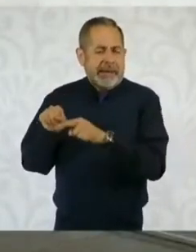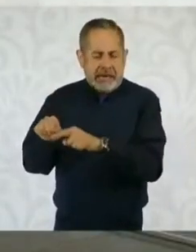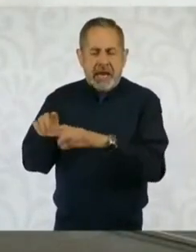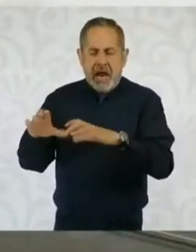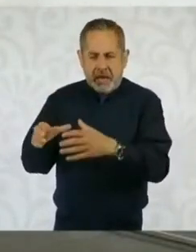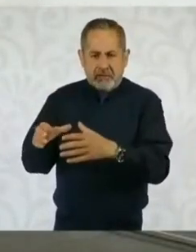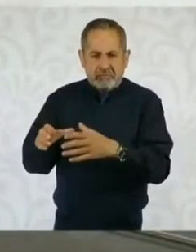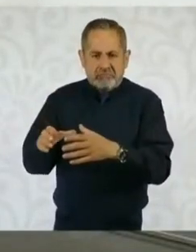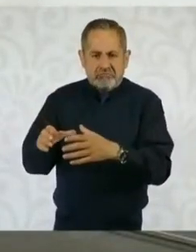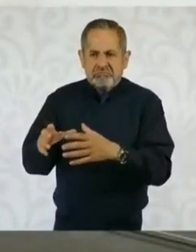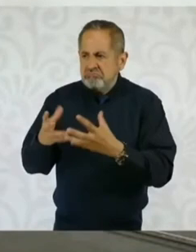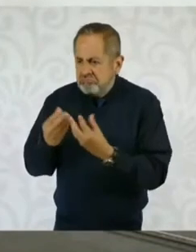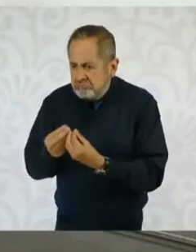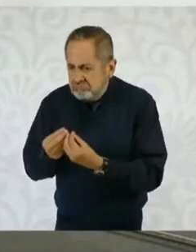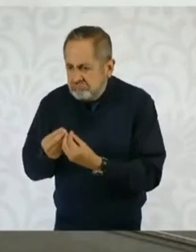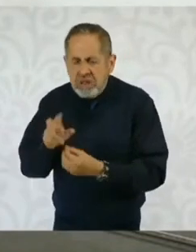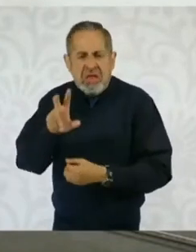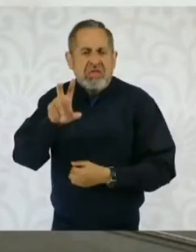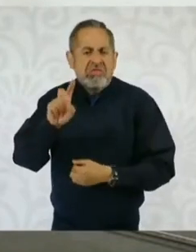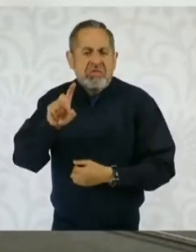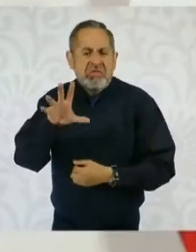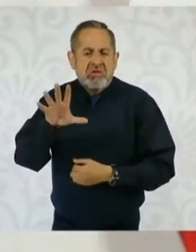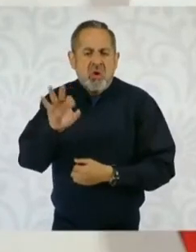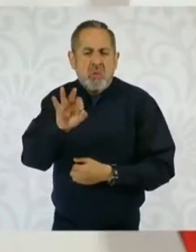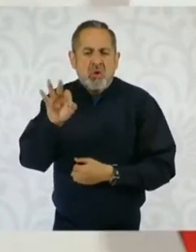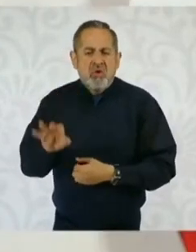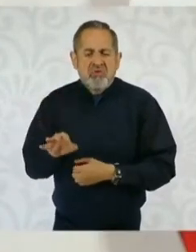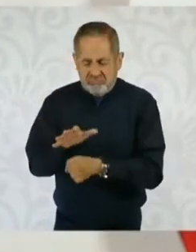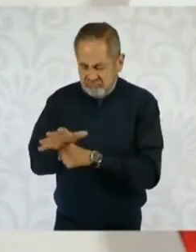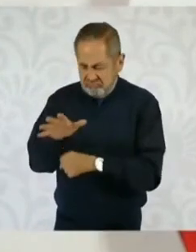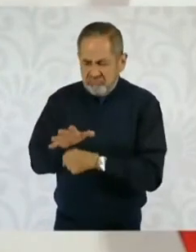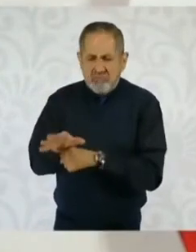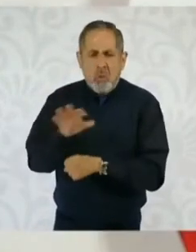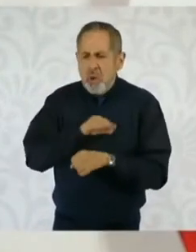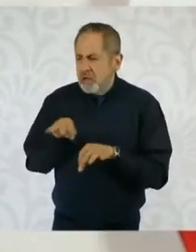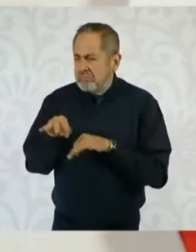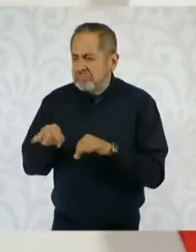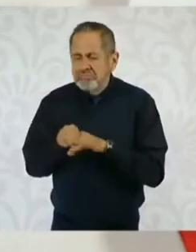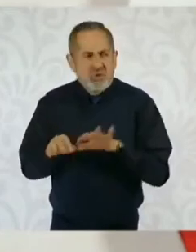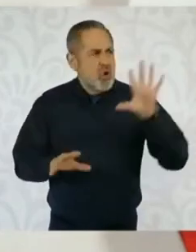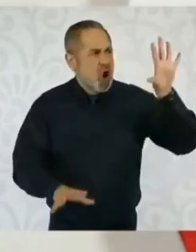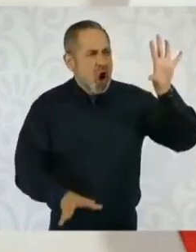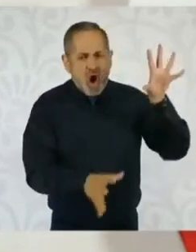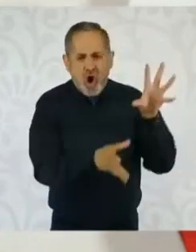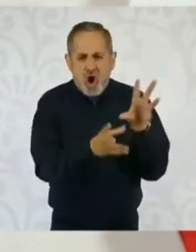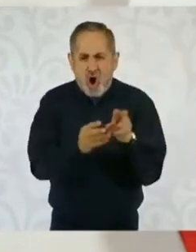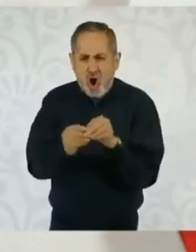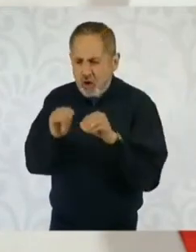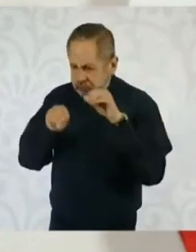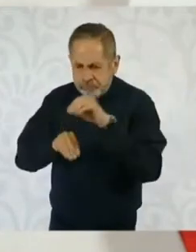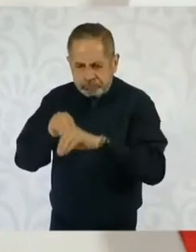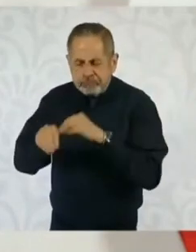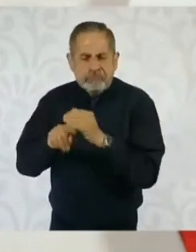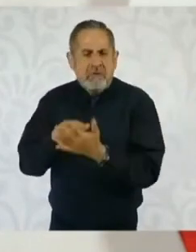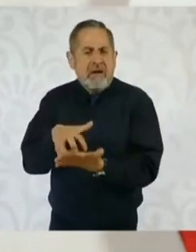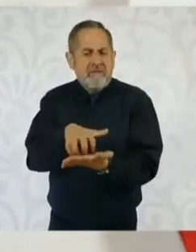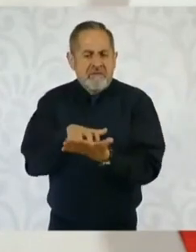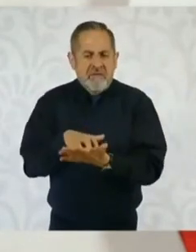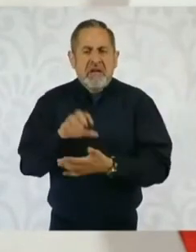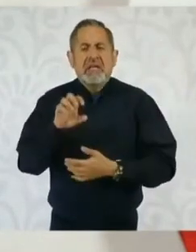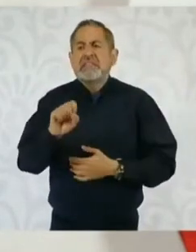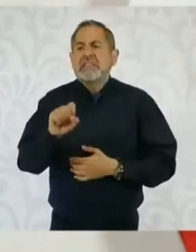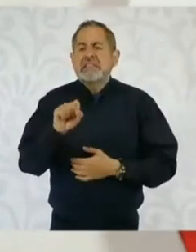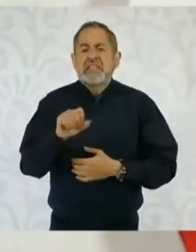con el 35% nada más de la estructura que actualmente tiene el INAI. Es decir, vamos a tener un ahorro del